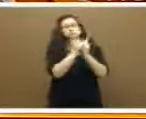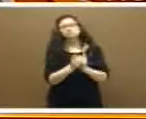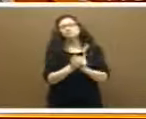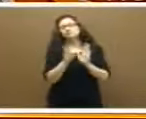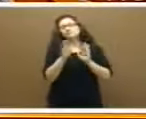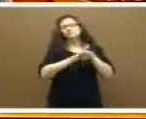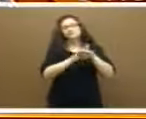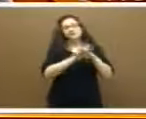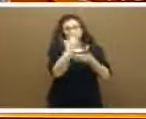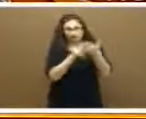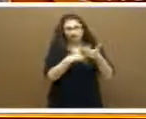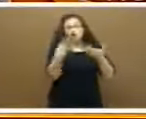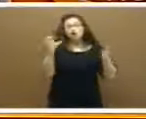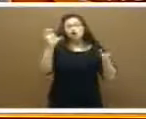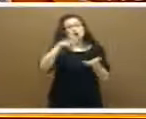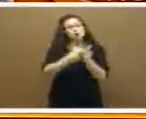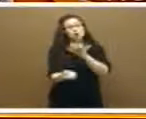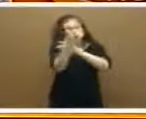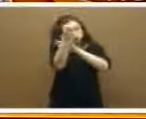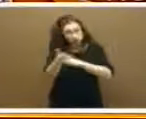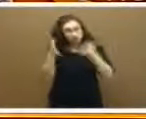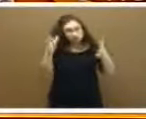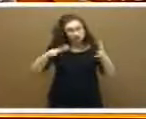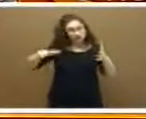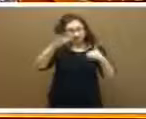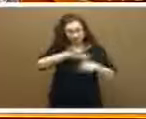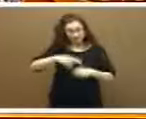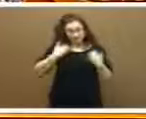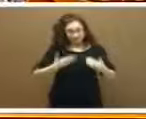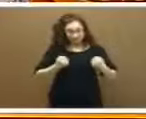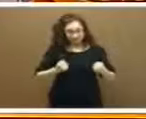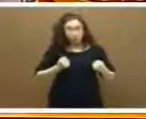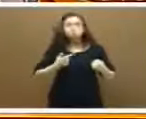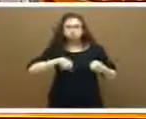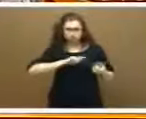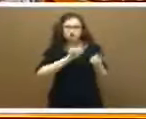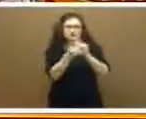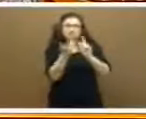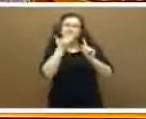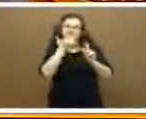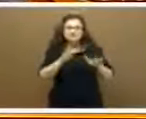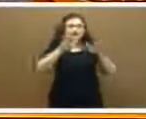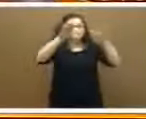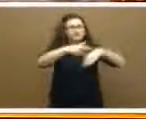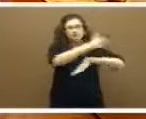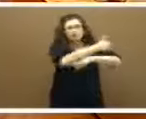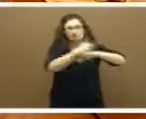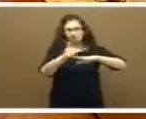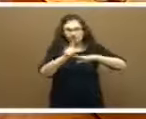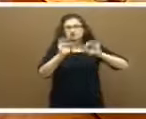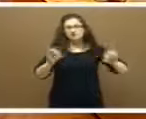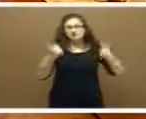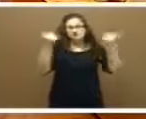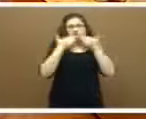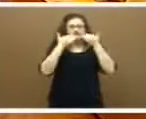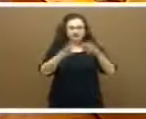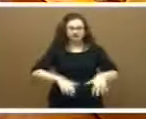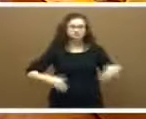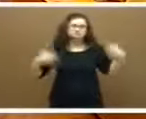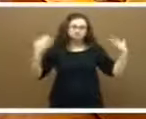salud, estamos dispuestos, como siempre, a dialogar siempre que sea en la mejora del sistema sanitario público. Nada más y muchas gracias.